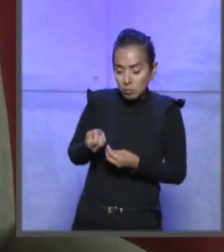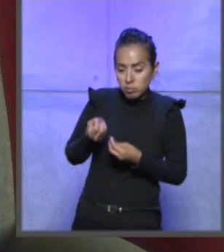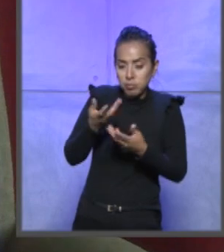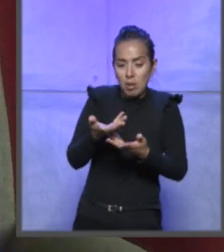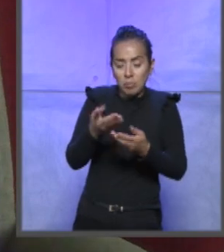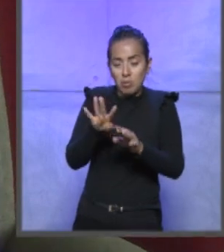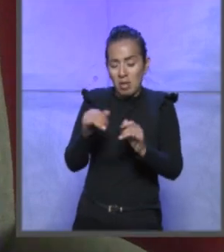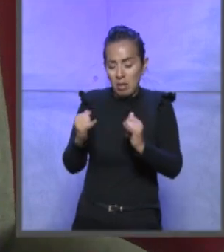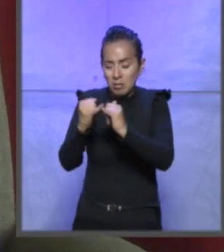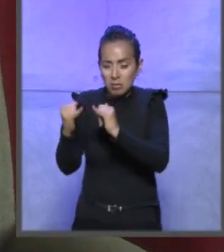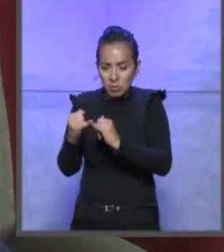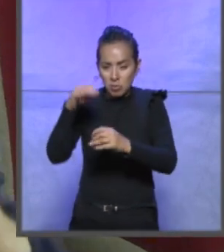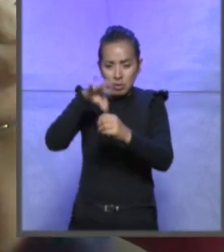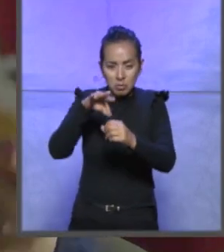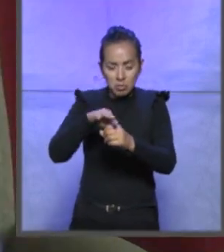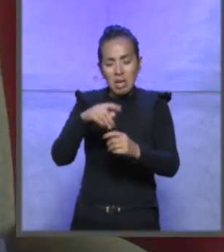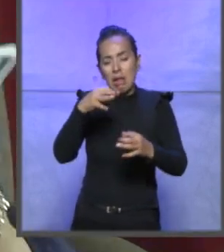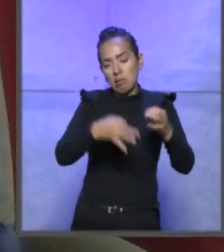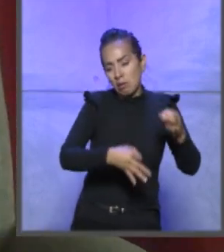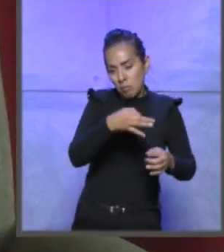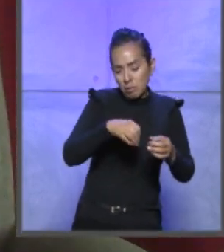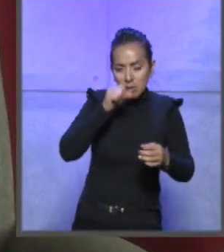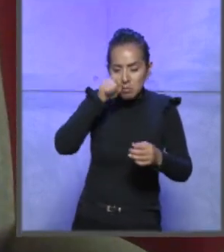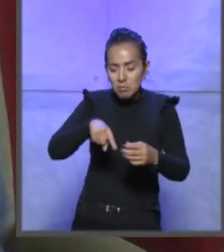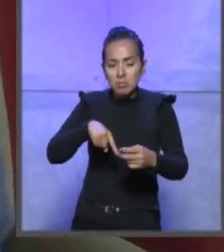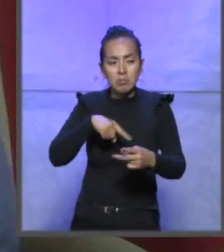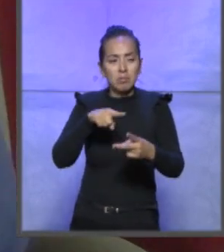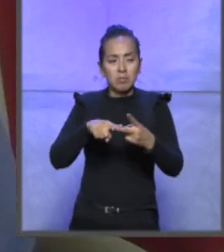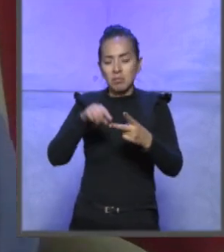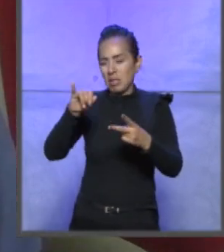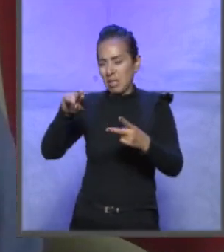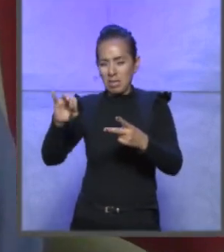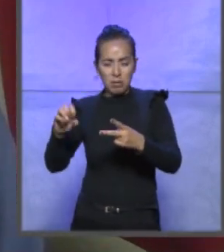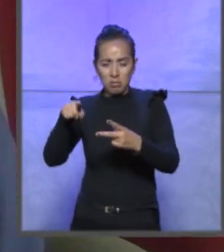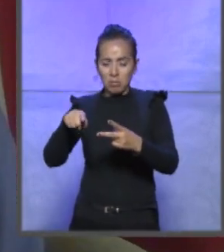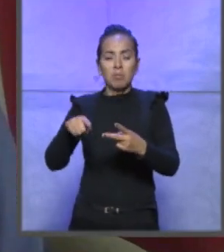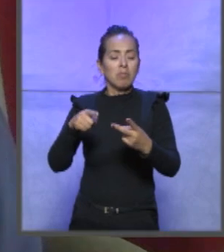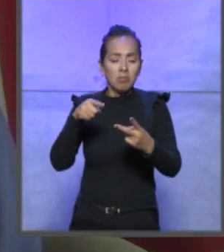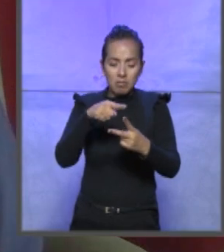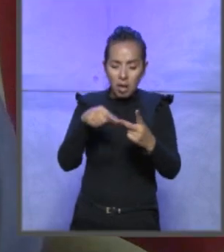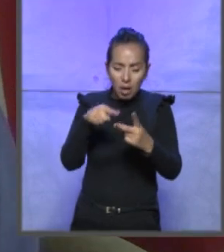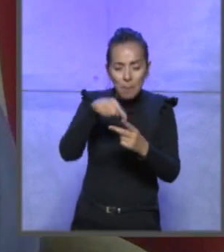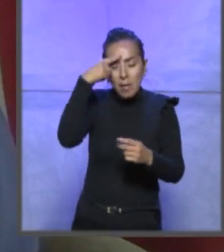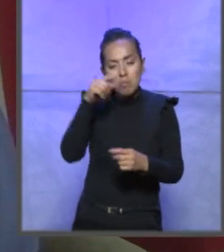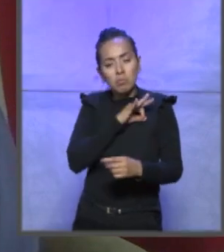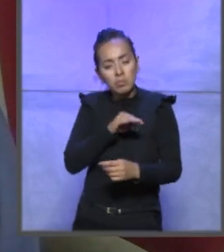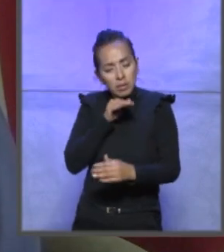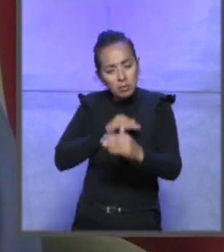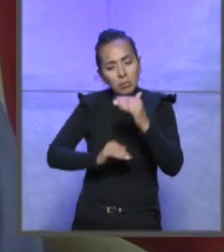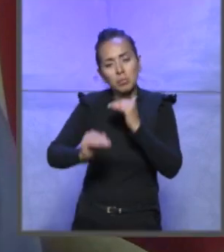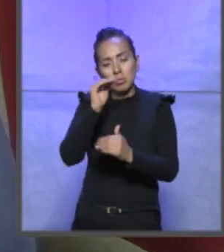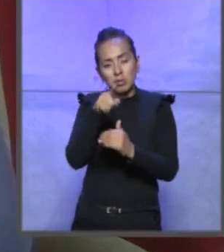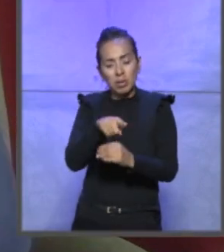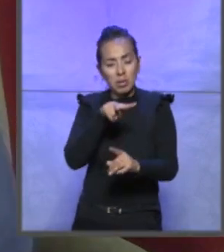que hemos hecho las instituciones electorales, tanto los tribunales como los institutos electorales, para